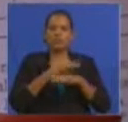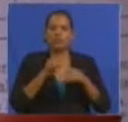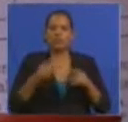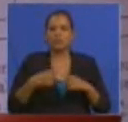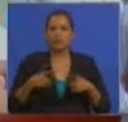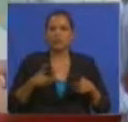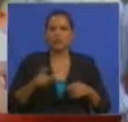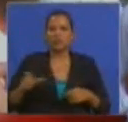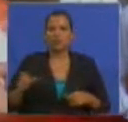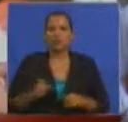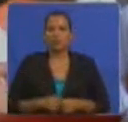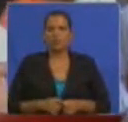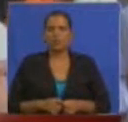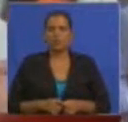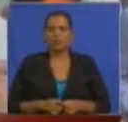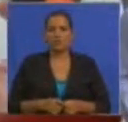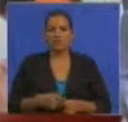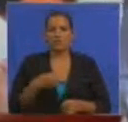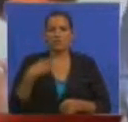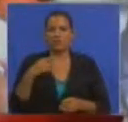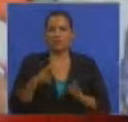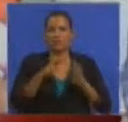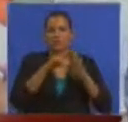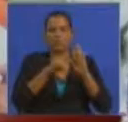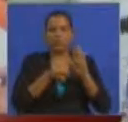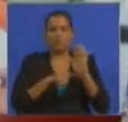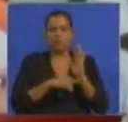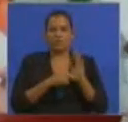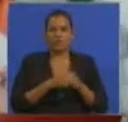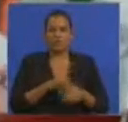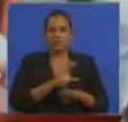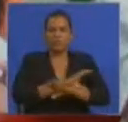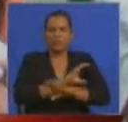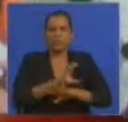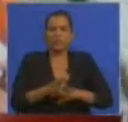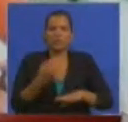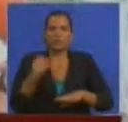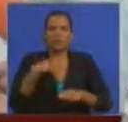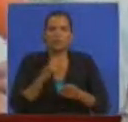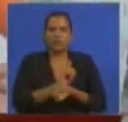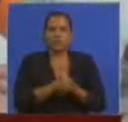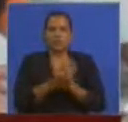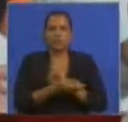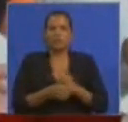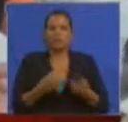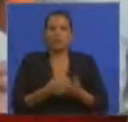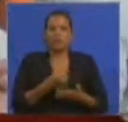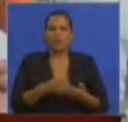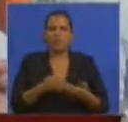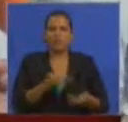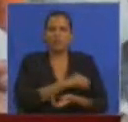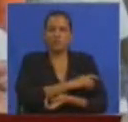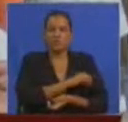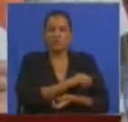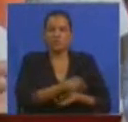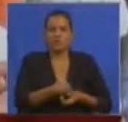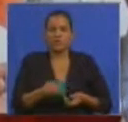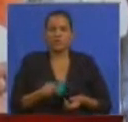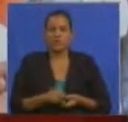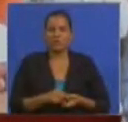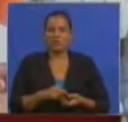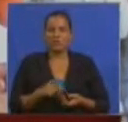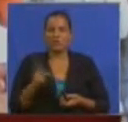algunos sectores. Acá la ordenanza para efectos del sector rural lo único que afecta es al valor de suelo de las